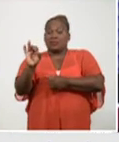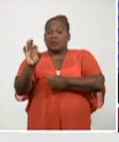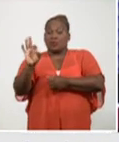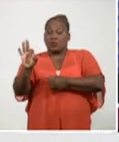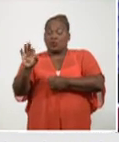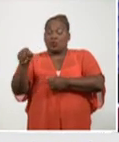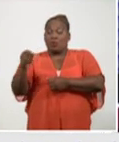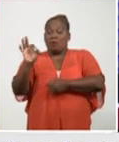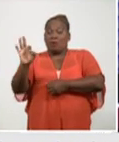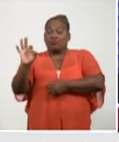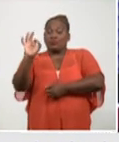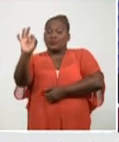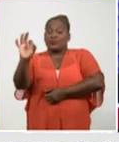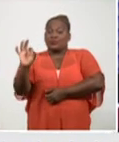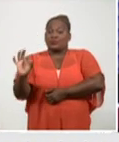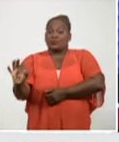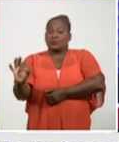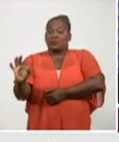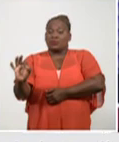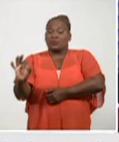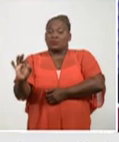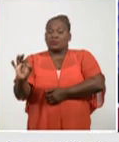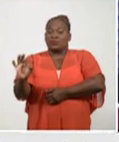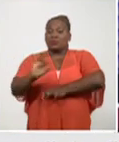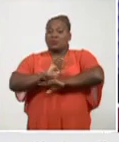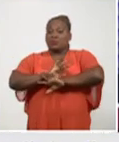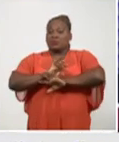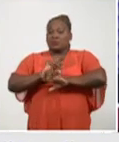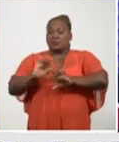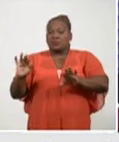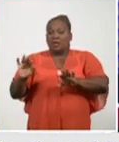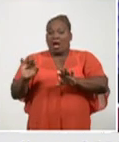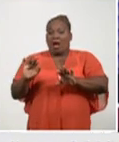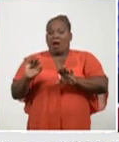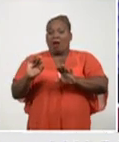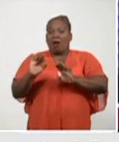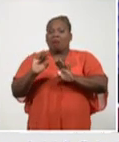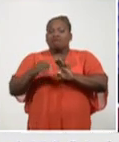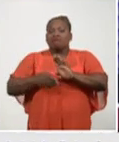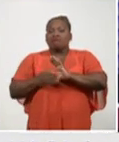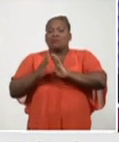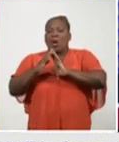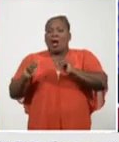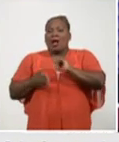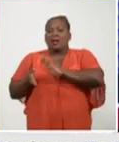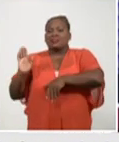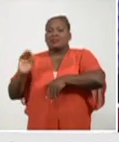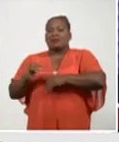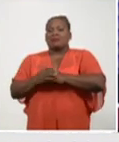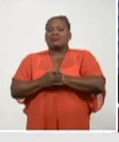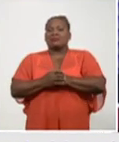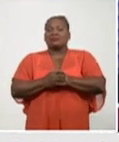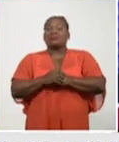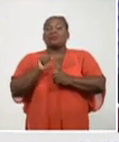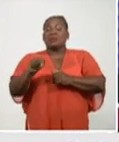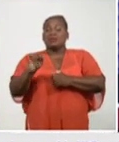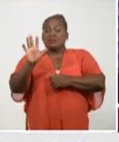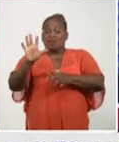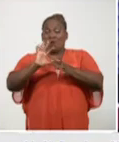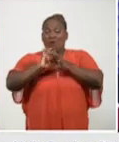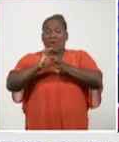78,8% ya han sido egresados y de los 5 graves que teníamos